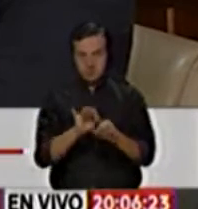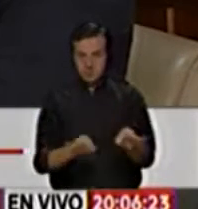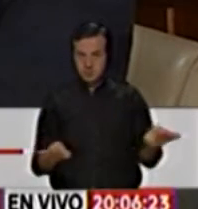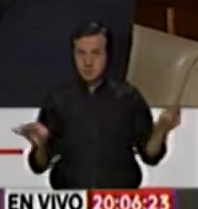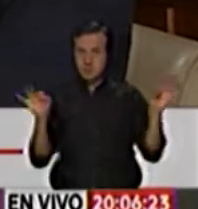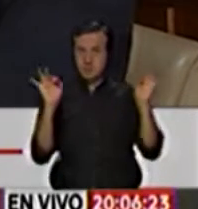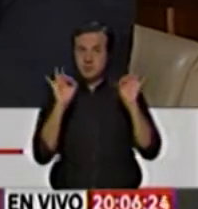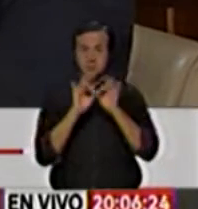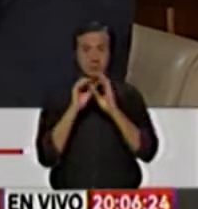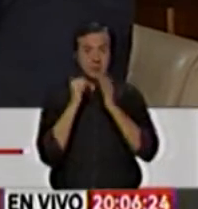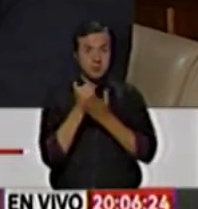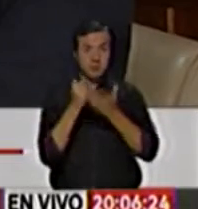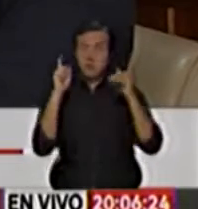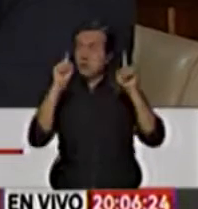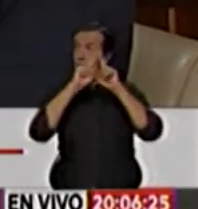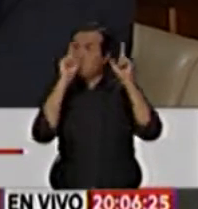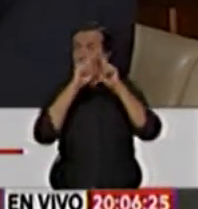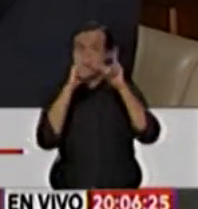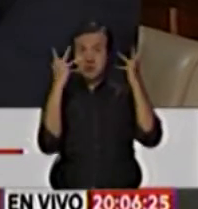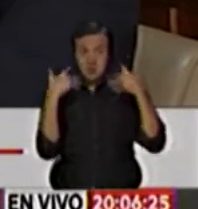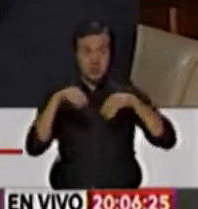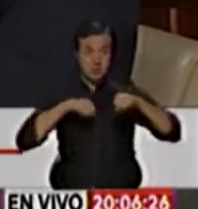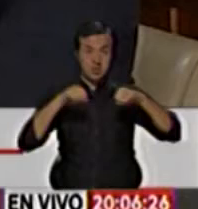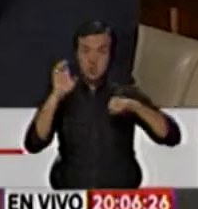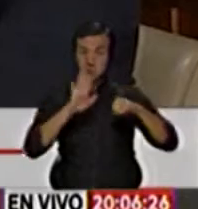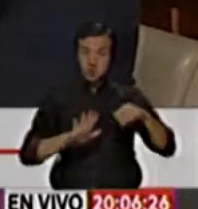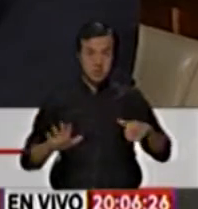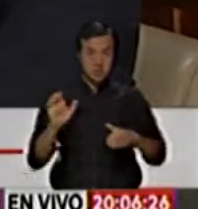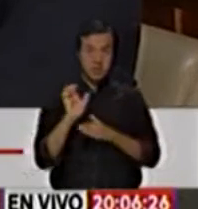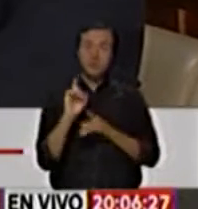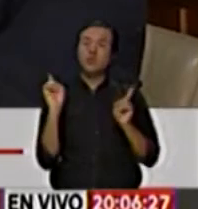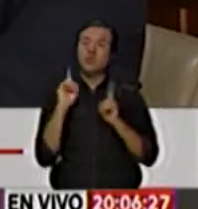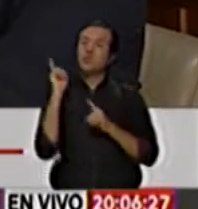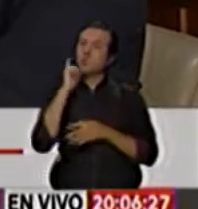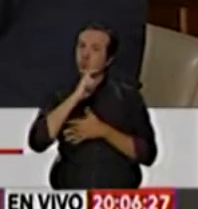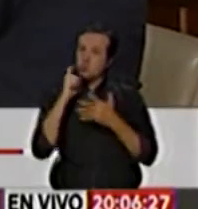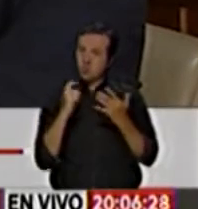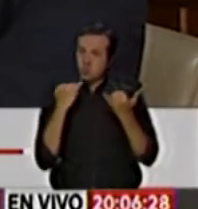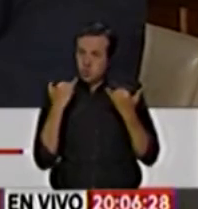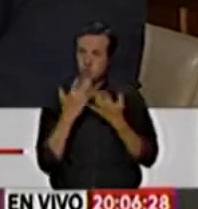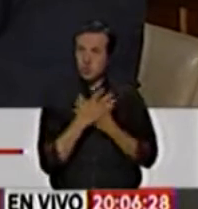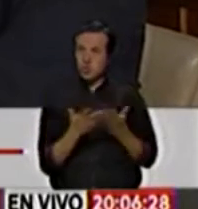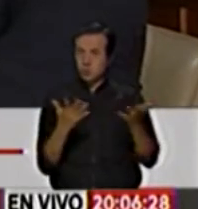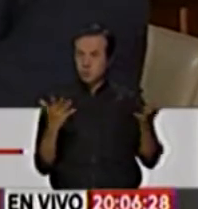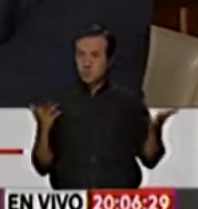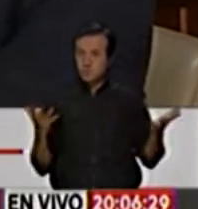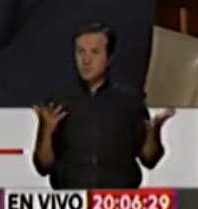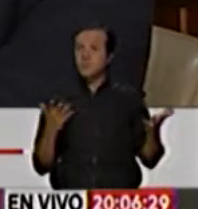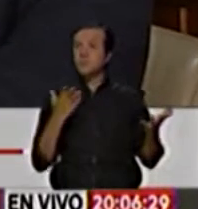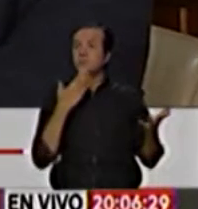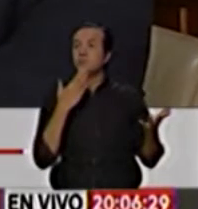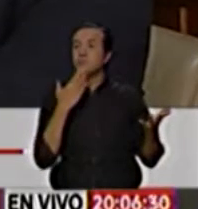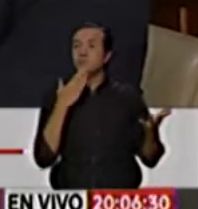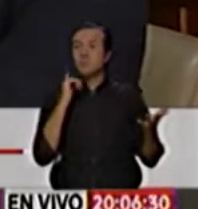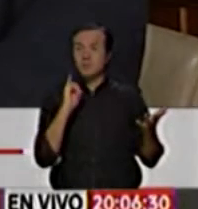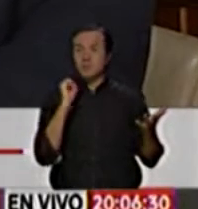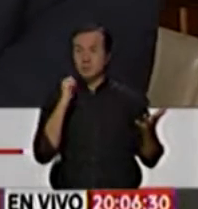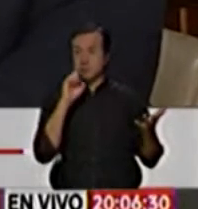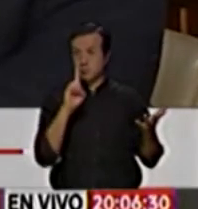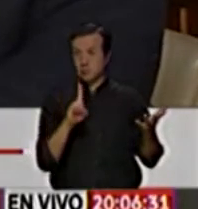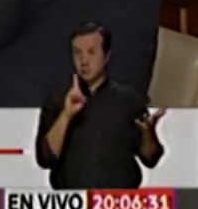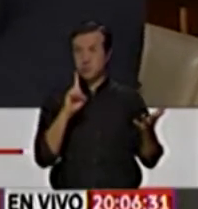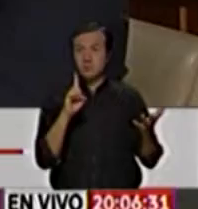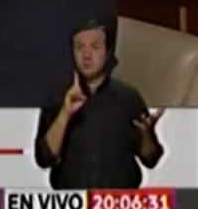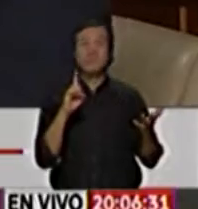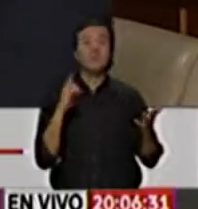no beneficia a las empresas que ya operan en el país. Lo que se debe hacer en este país es desmontar el ISD, es un impuesto a la